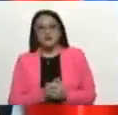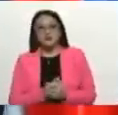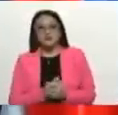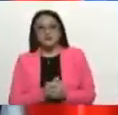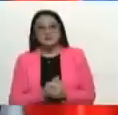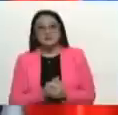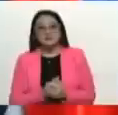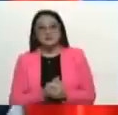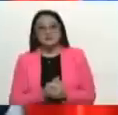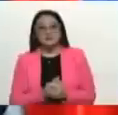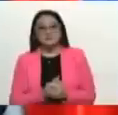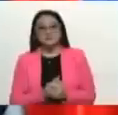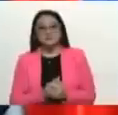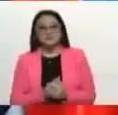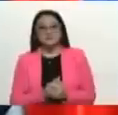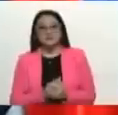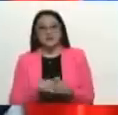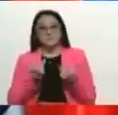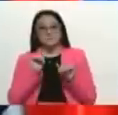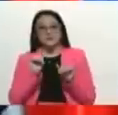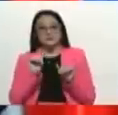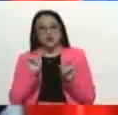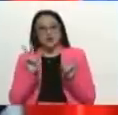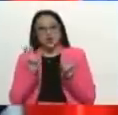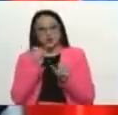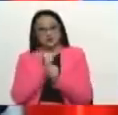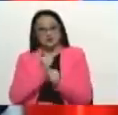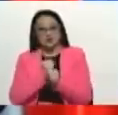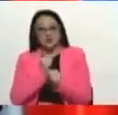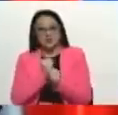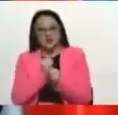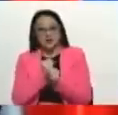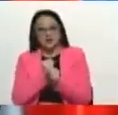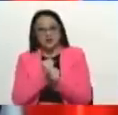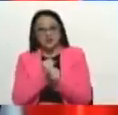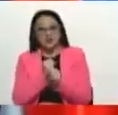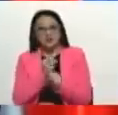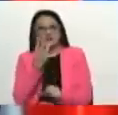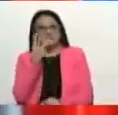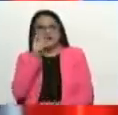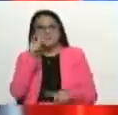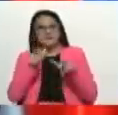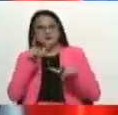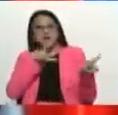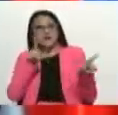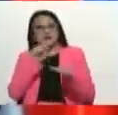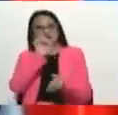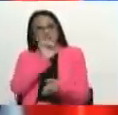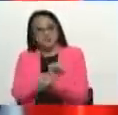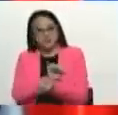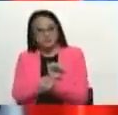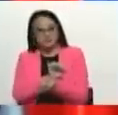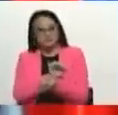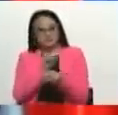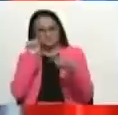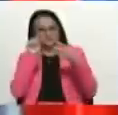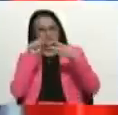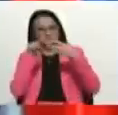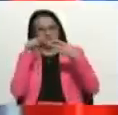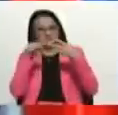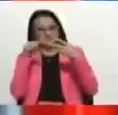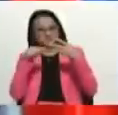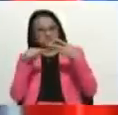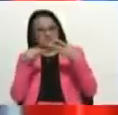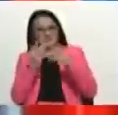en esta misma línea de trabajo, que los 3 detenidos, aparte de esto que quise